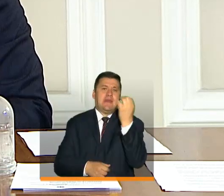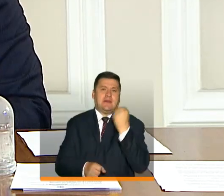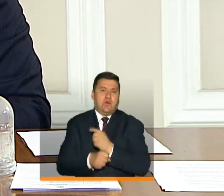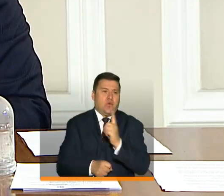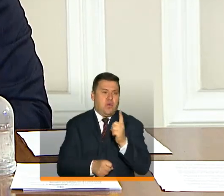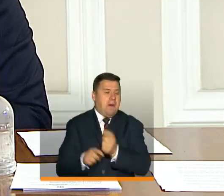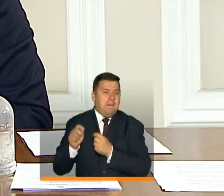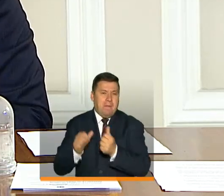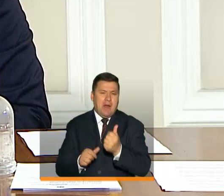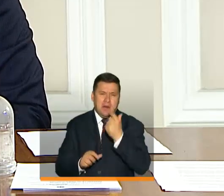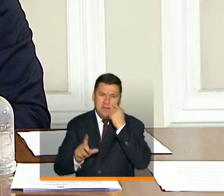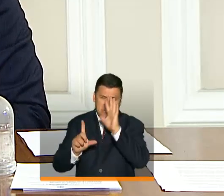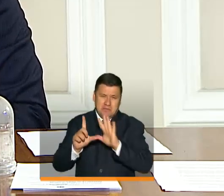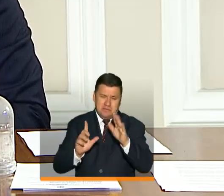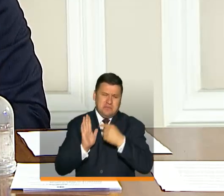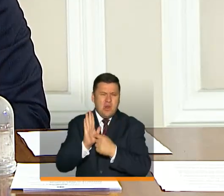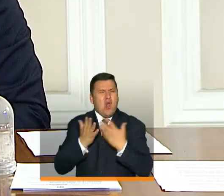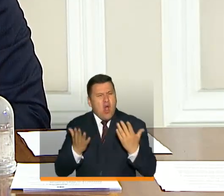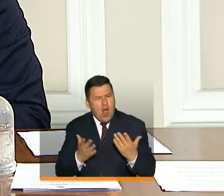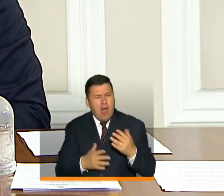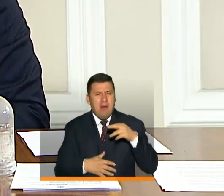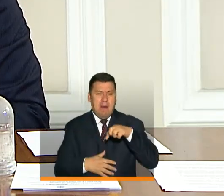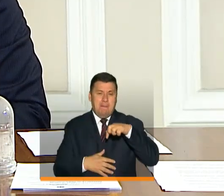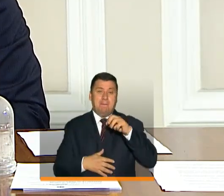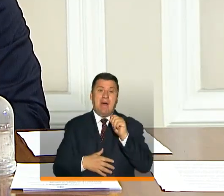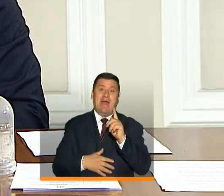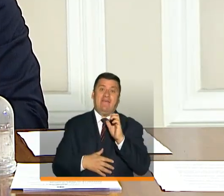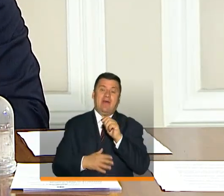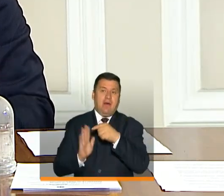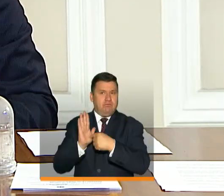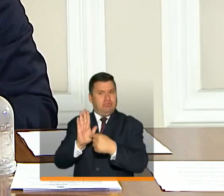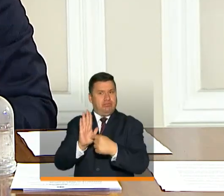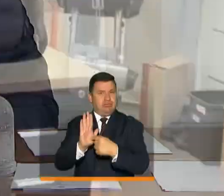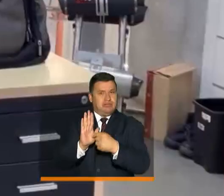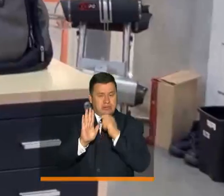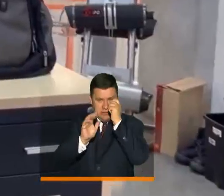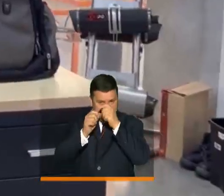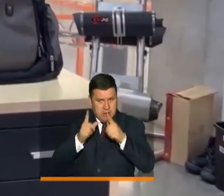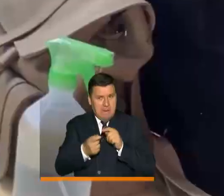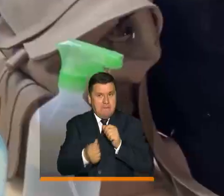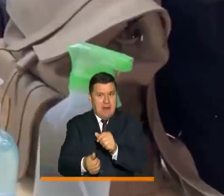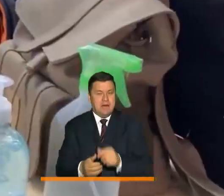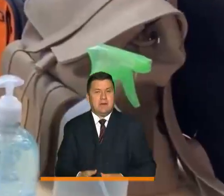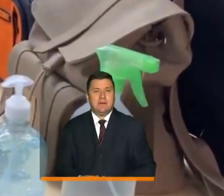empleados. Veamos cómo opera el PAEF en Humo S.A.